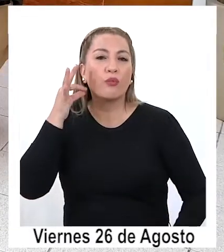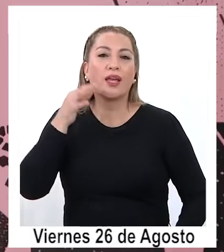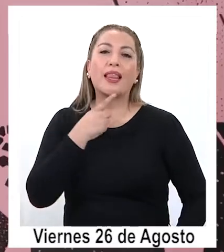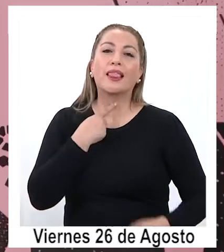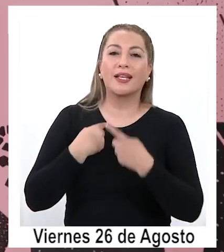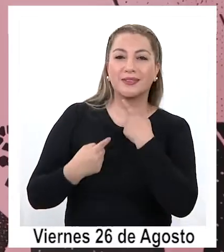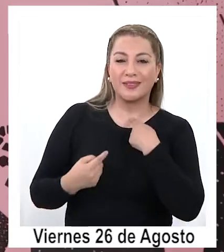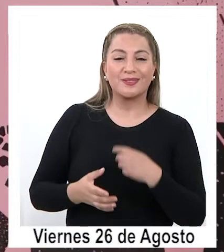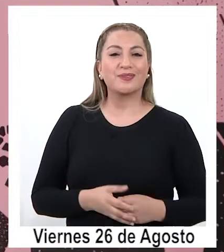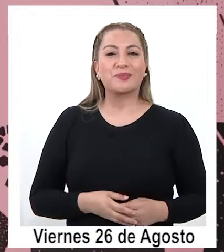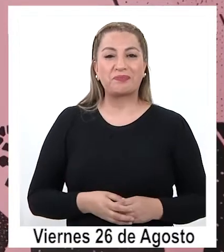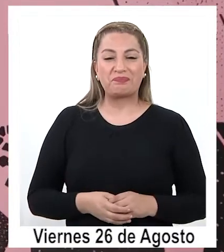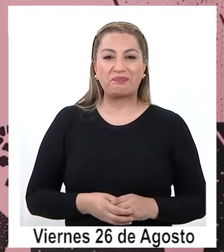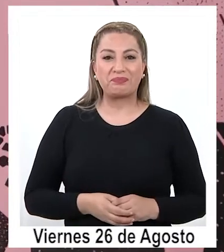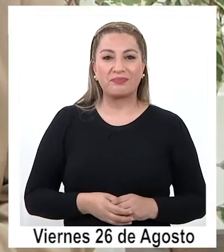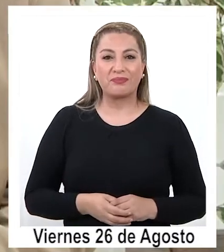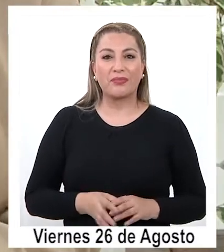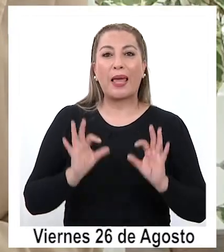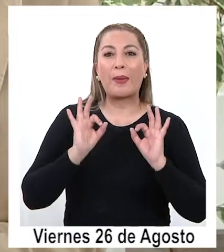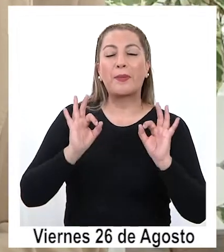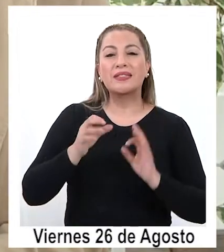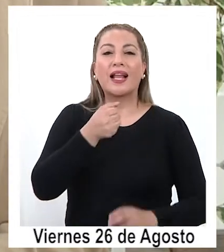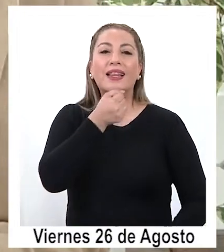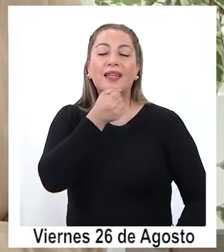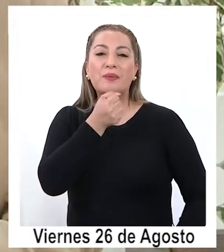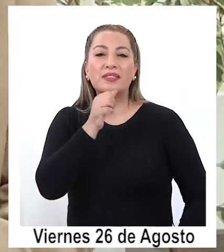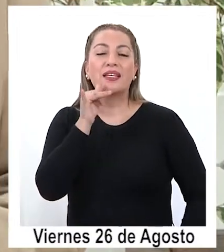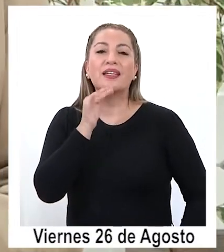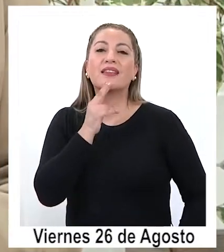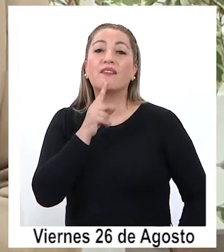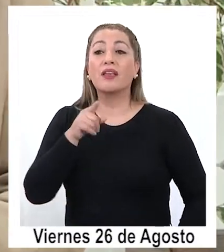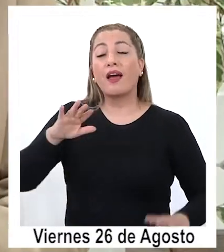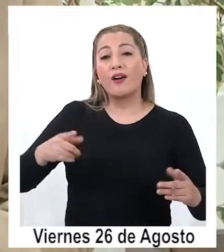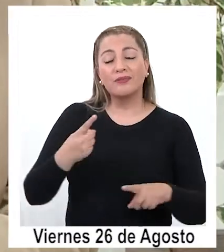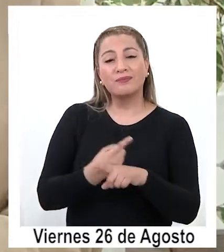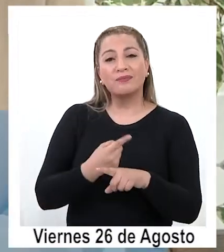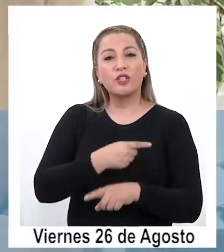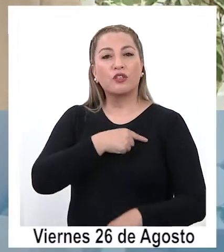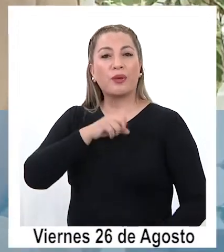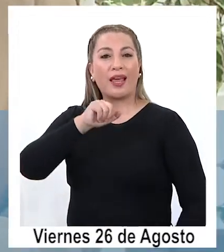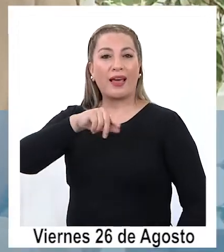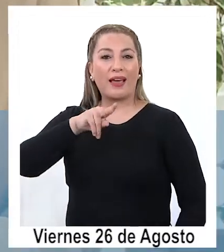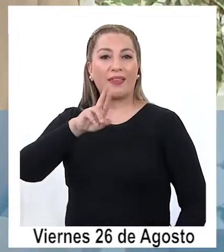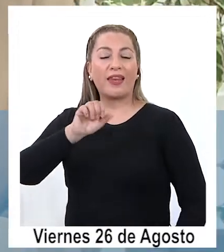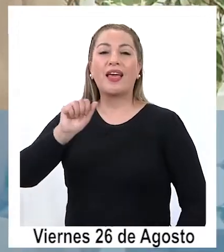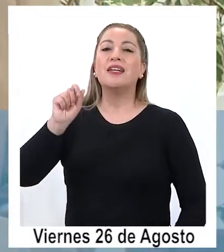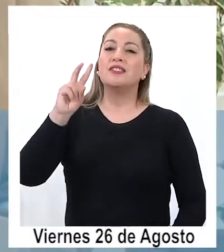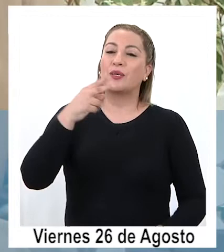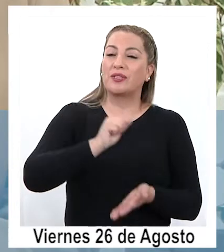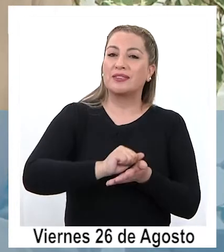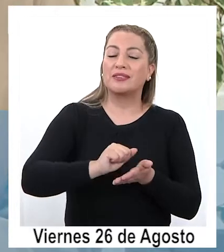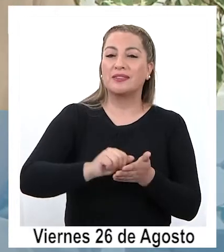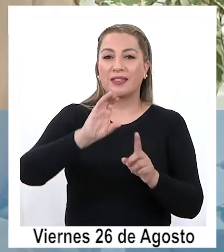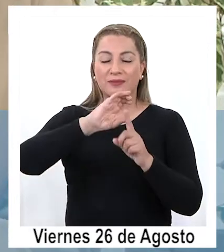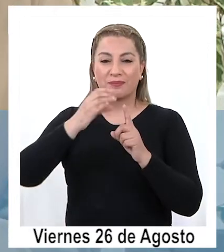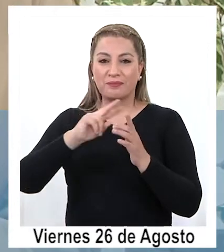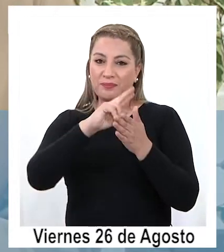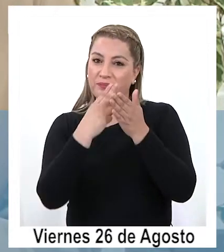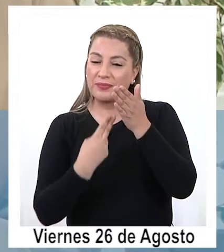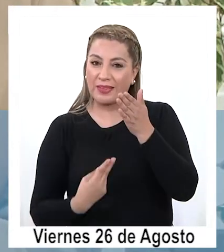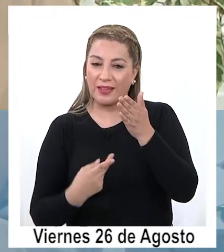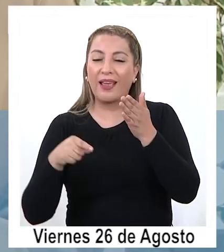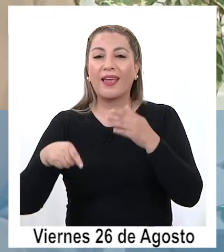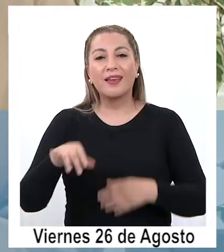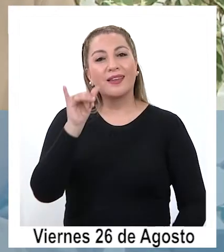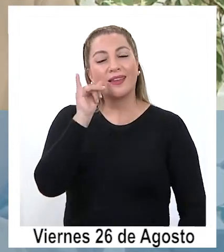interesa Muchas gracias Especial de Prensa Niquique Televisión en esta oportunidad con Andrea Gutiérrez subsecretaria de las Culturas y las Artes